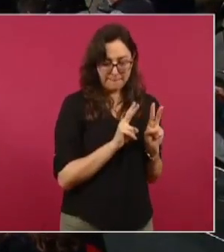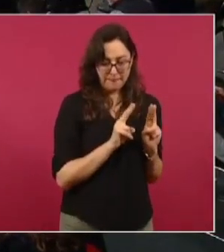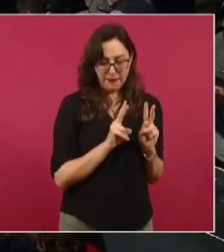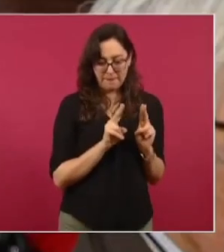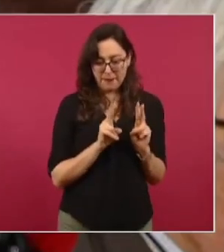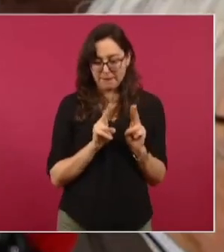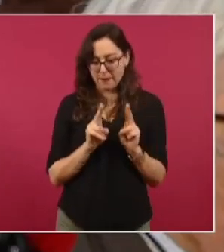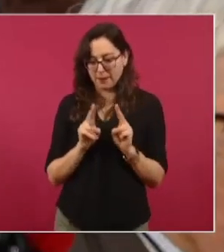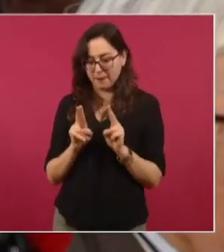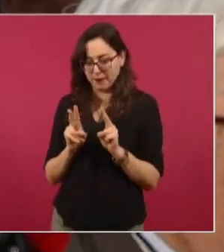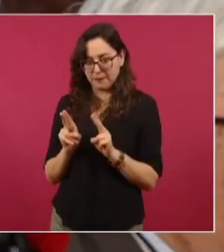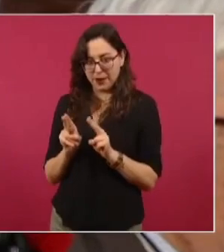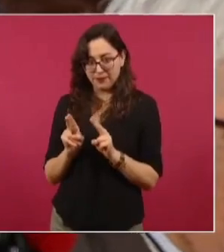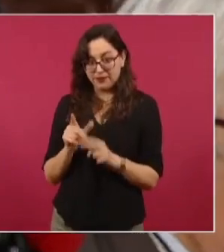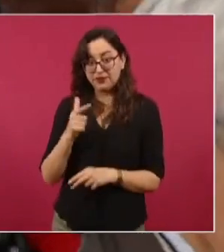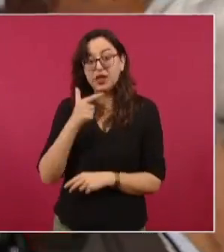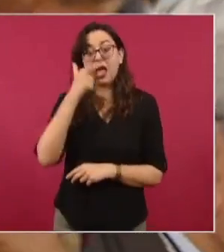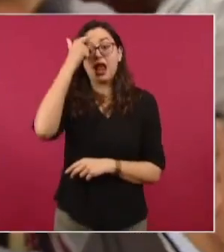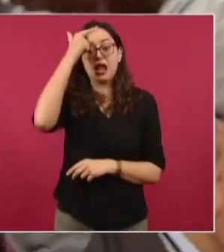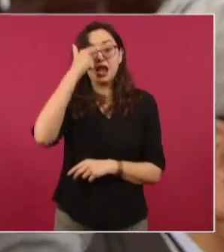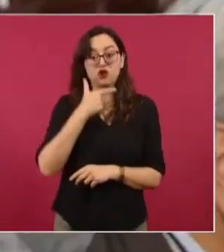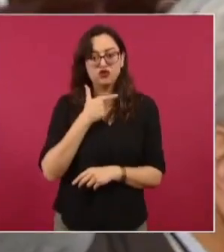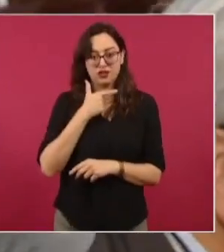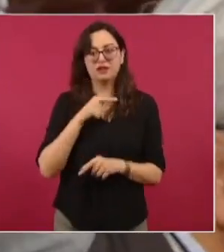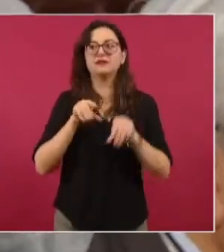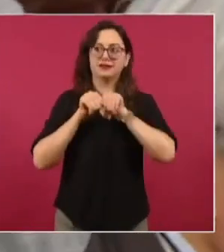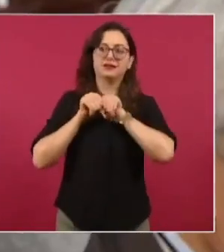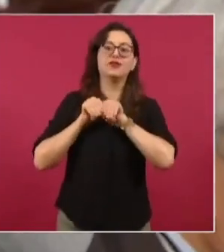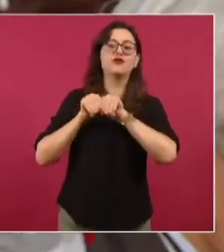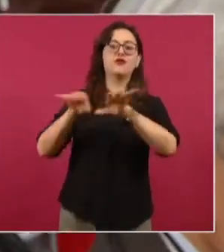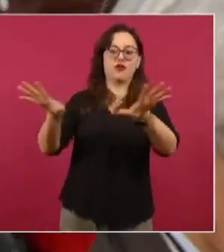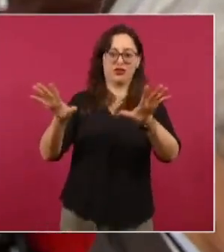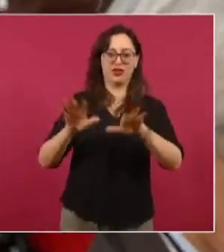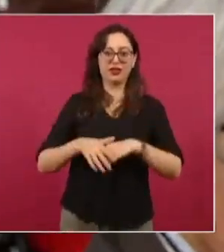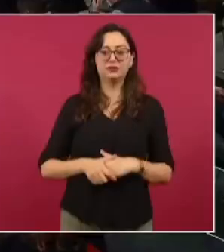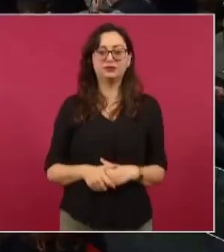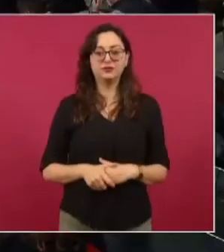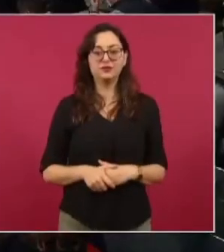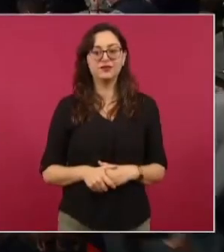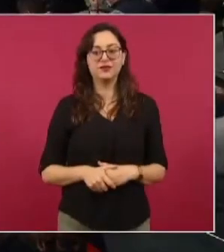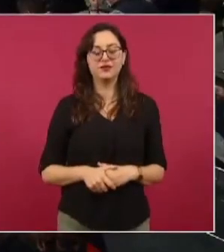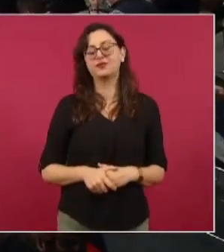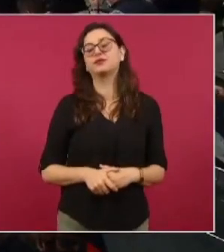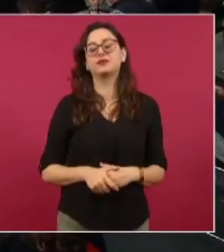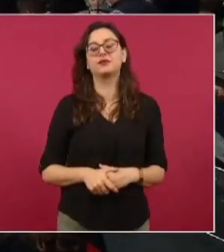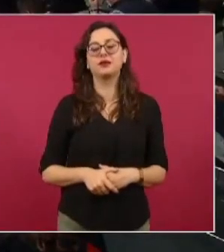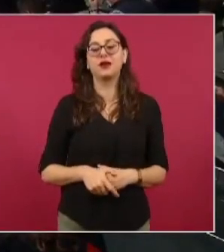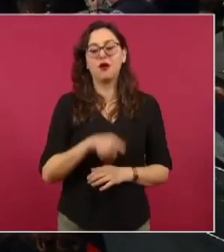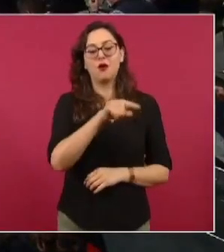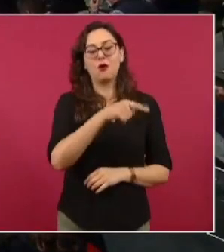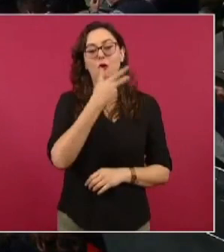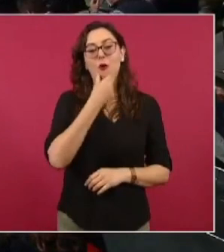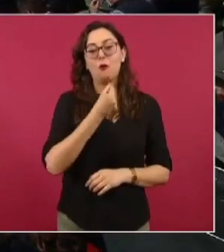mismo traje de la mañana salió como si fuese en vivo